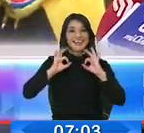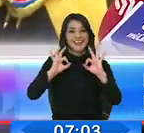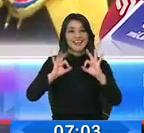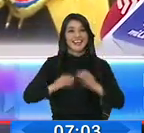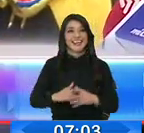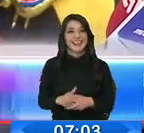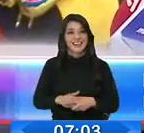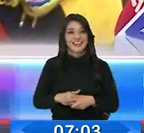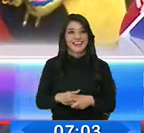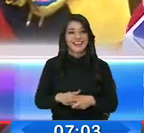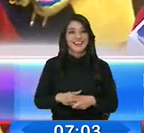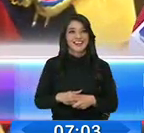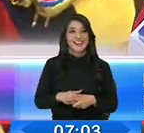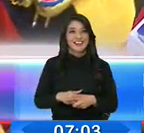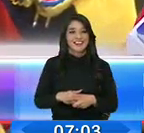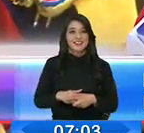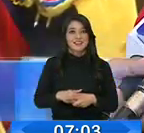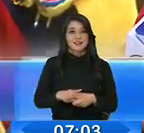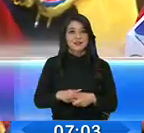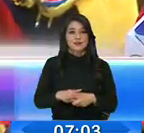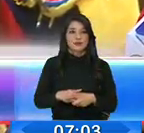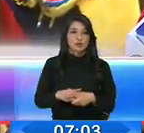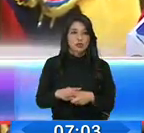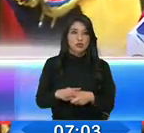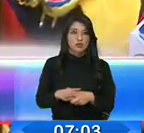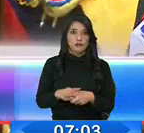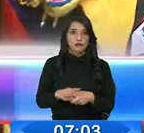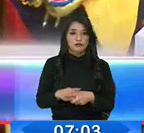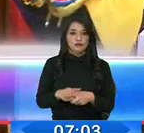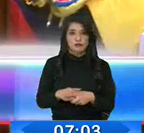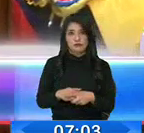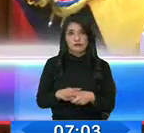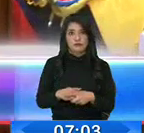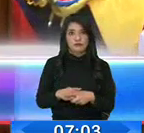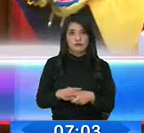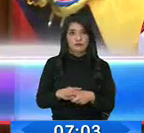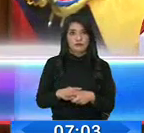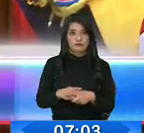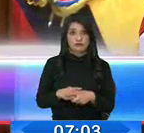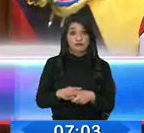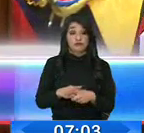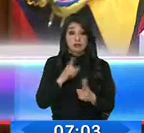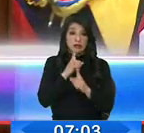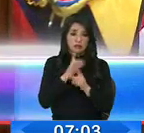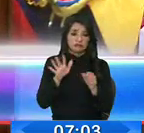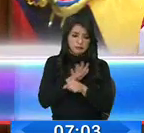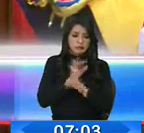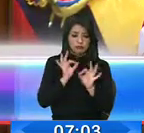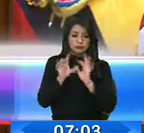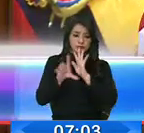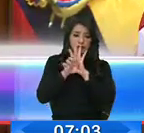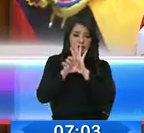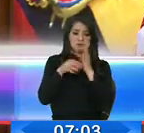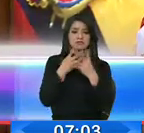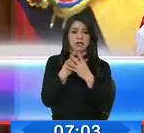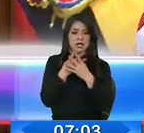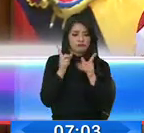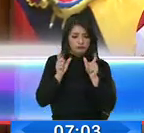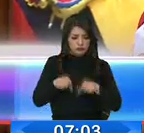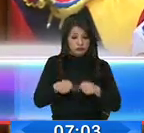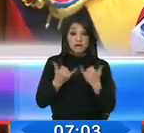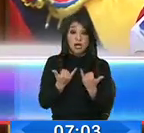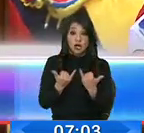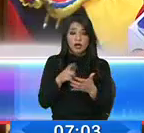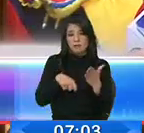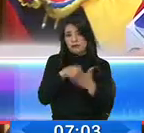No solamente hay que ver la cantidad de leyes, sino la calidad. Es decir, haber aprobado reformas integrales al Código Orgánico Integral Penal, haber